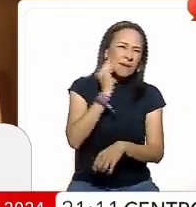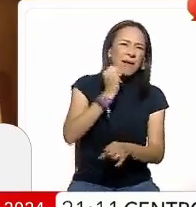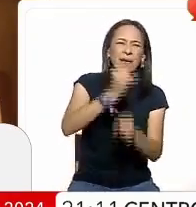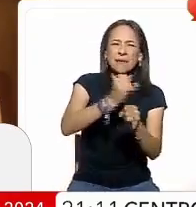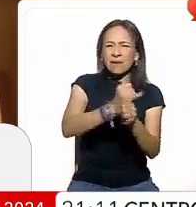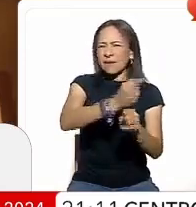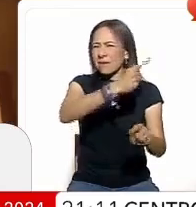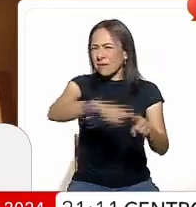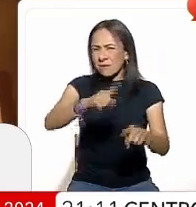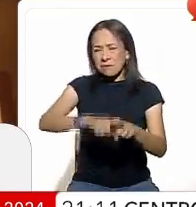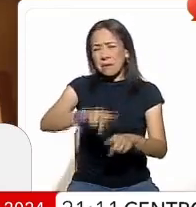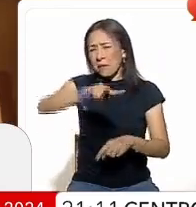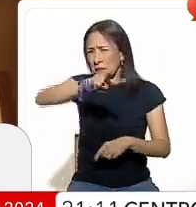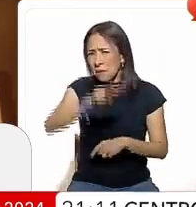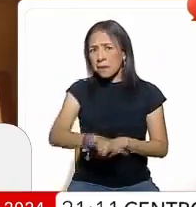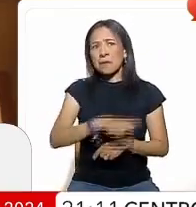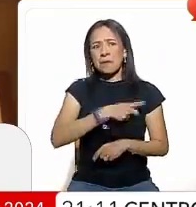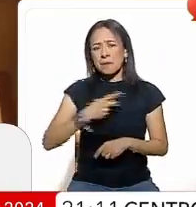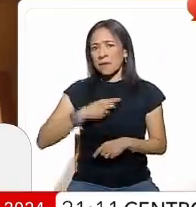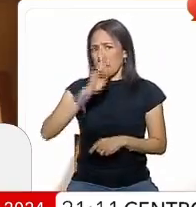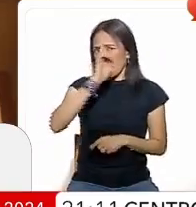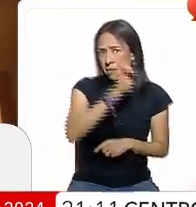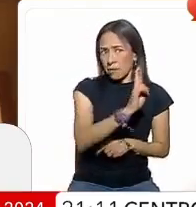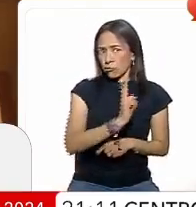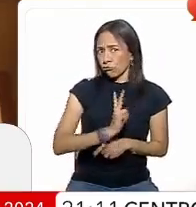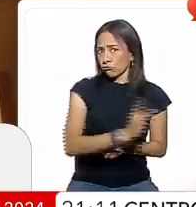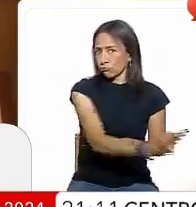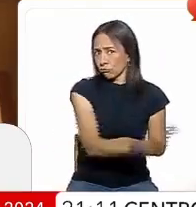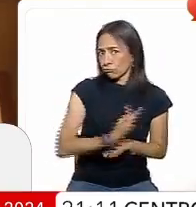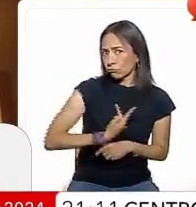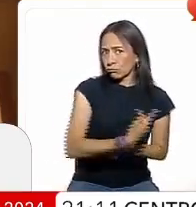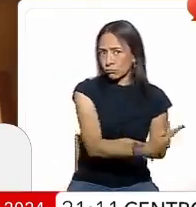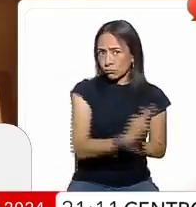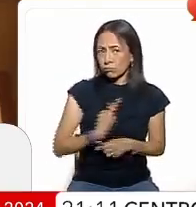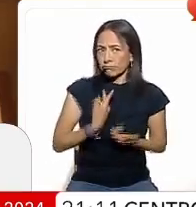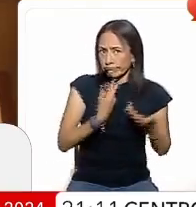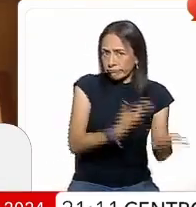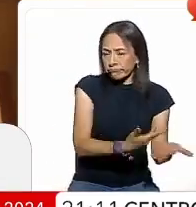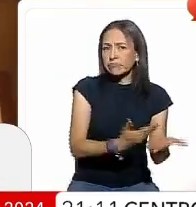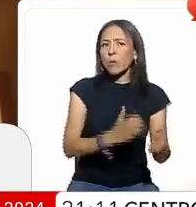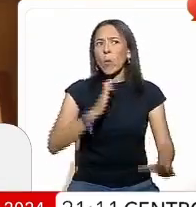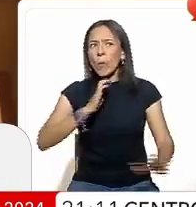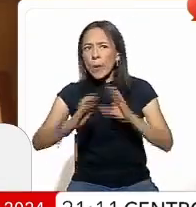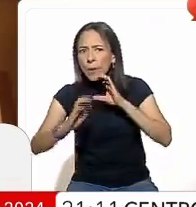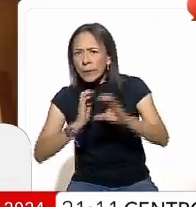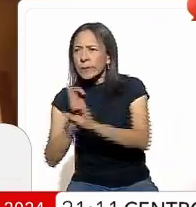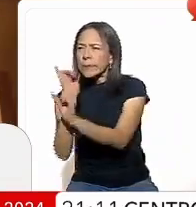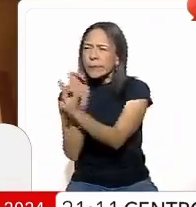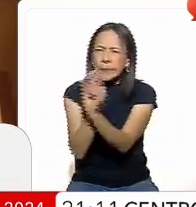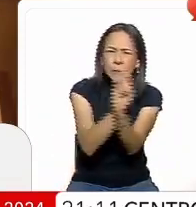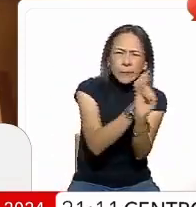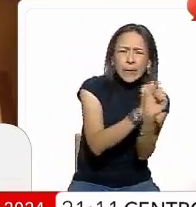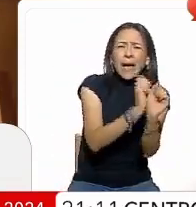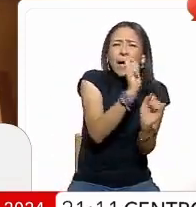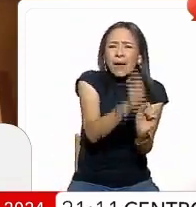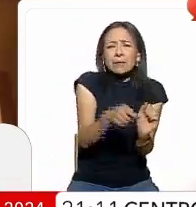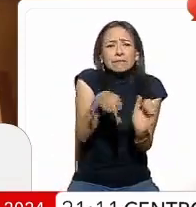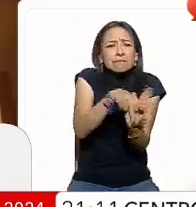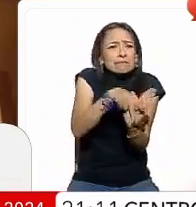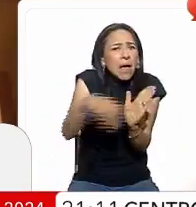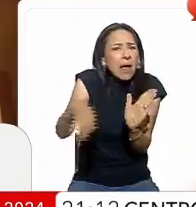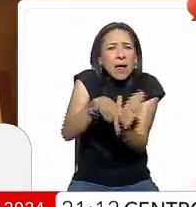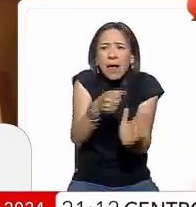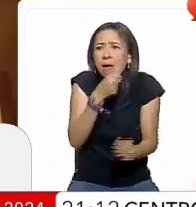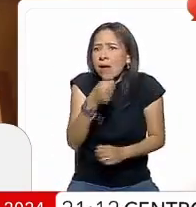El profesionalismo, la comunicación, la investigación, pues es eso, es un trabajo noble, pero